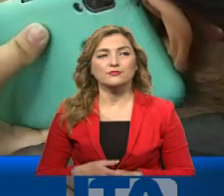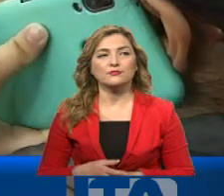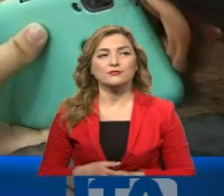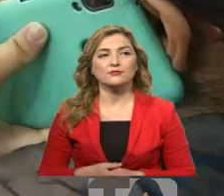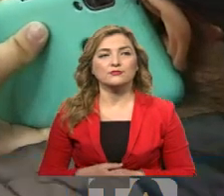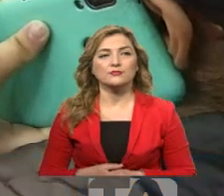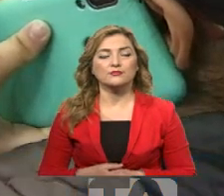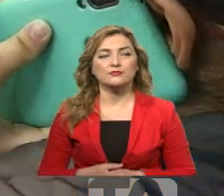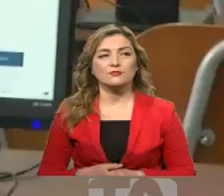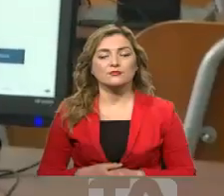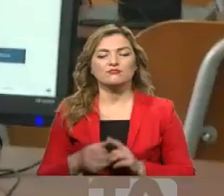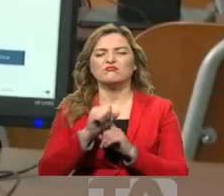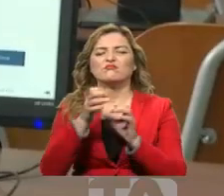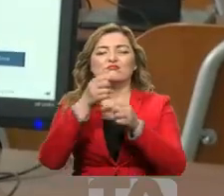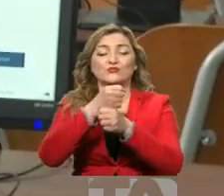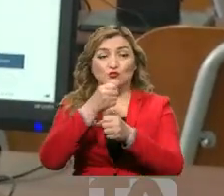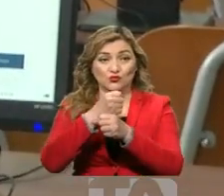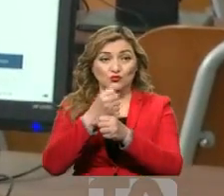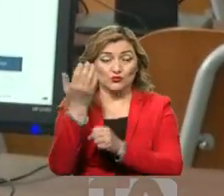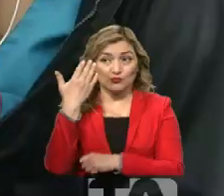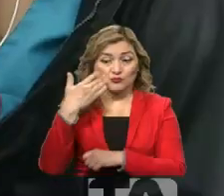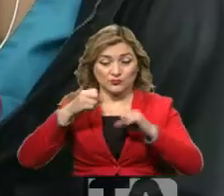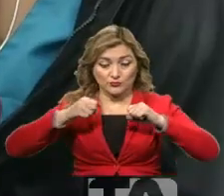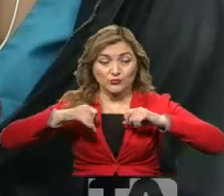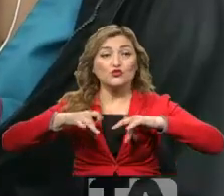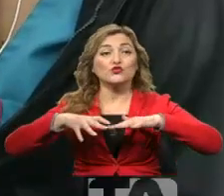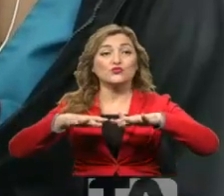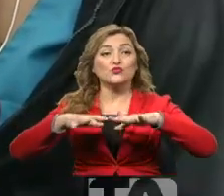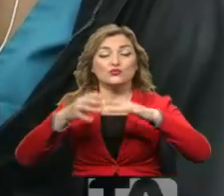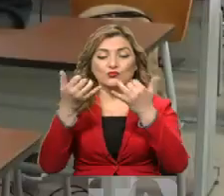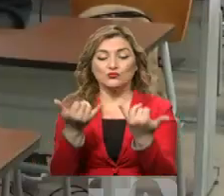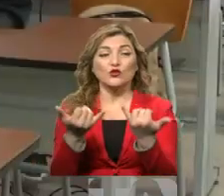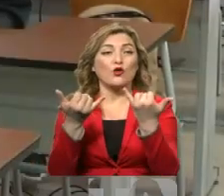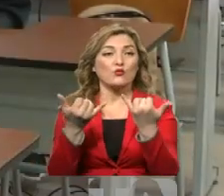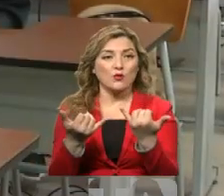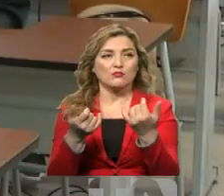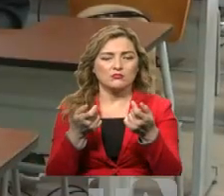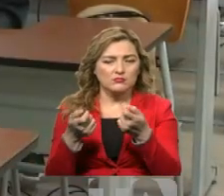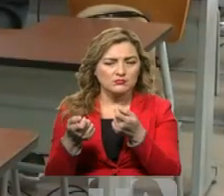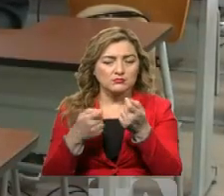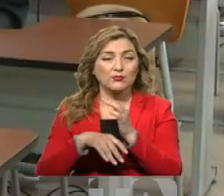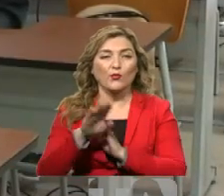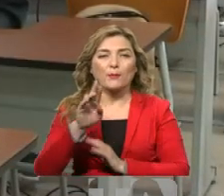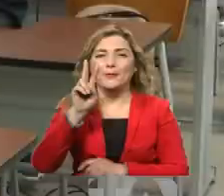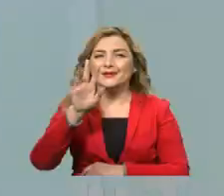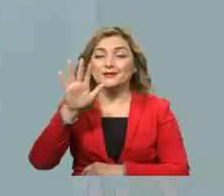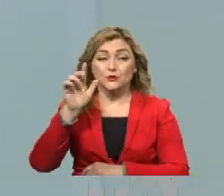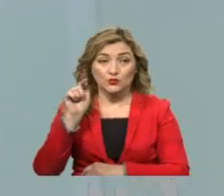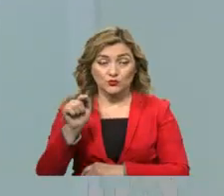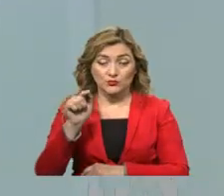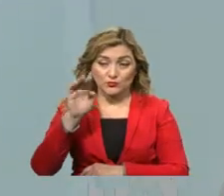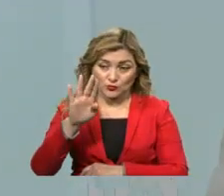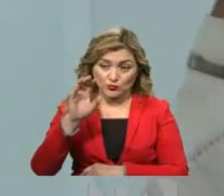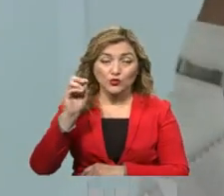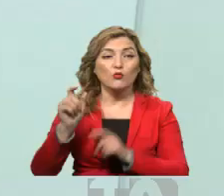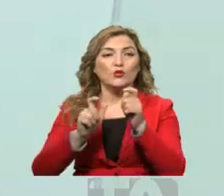Este sistema formal se realiza desde el pasado septiembre y hasta la fecha se ha monitoreado a más de